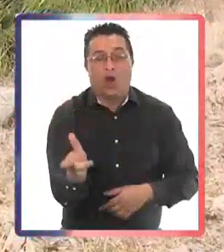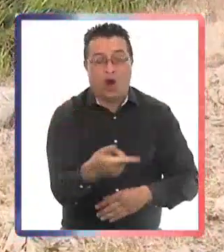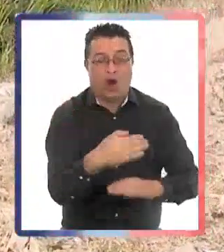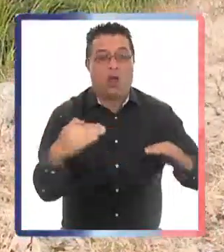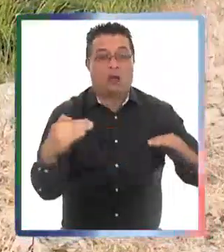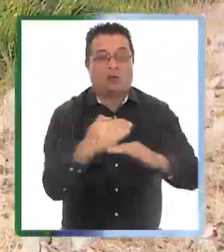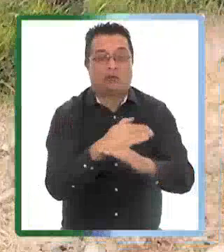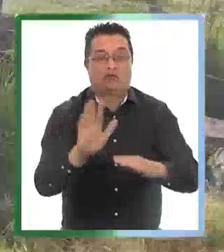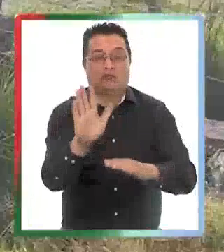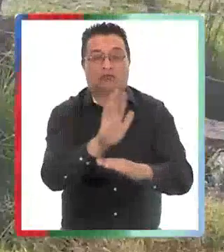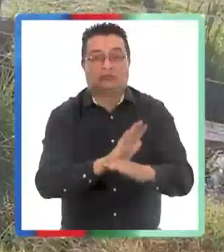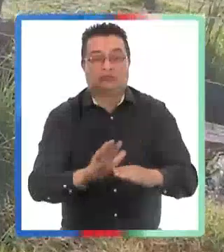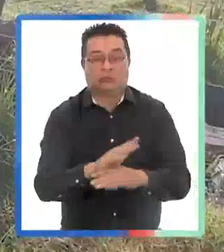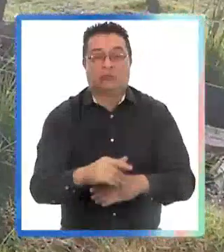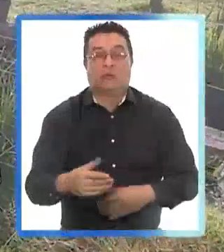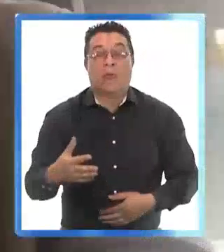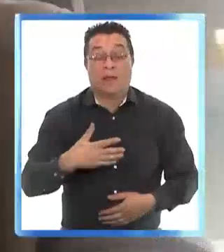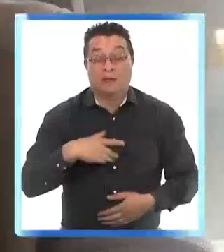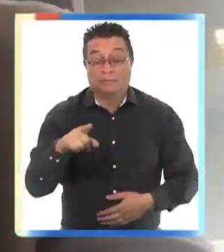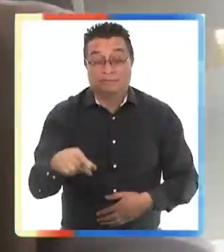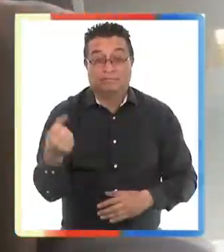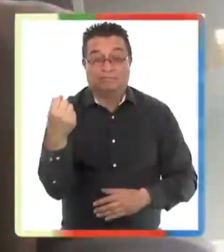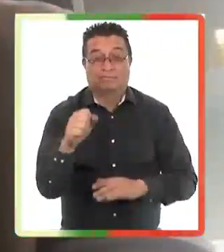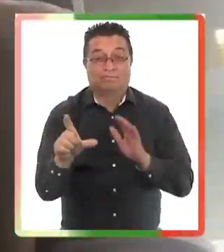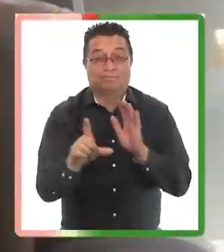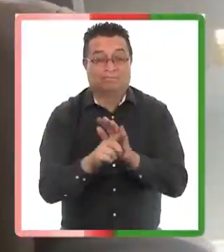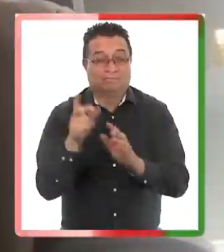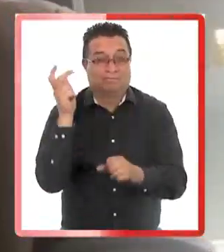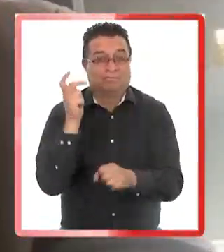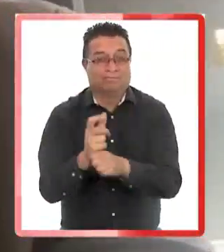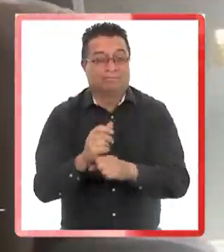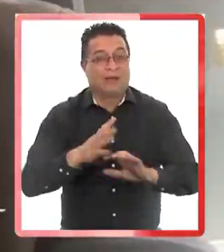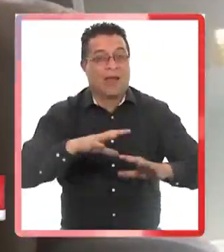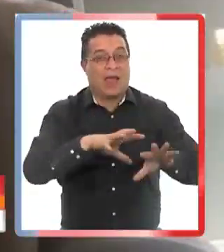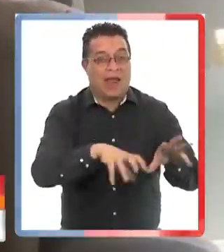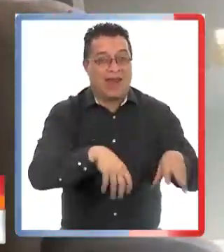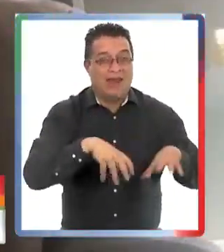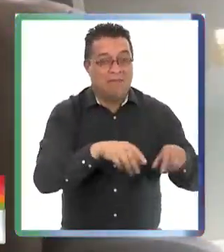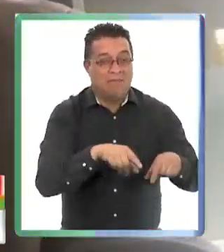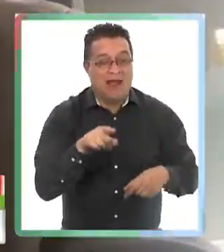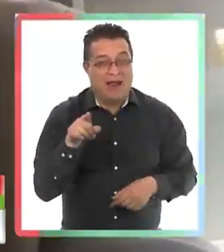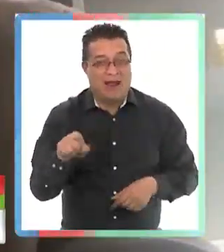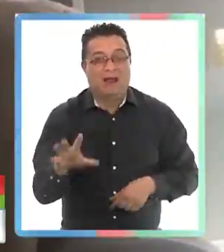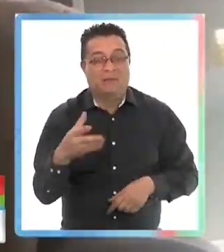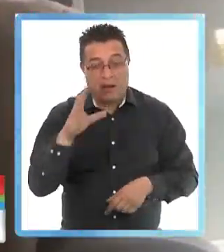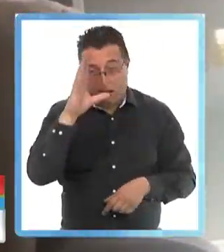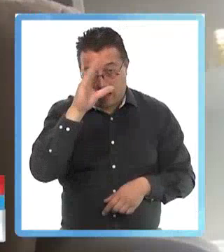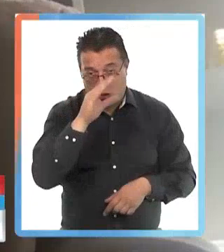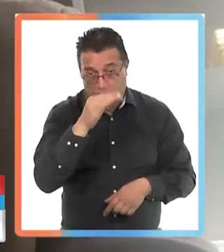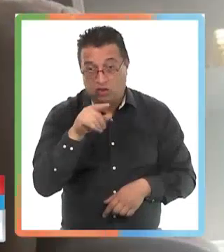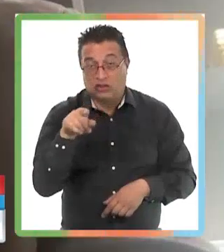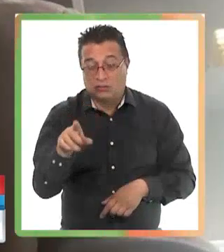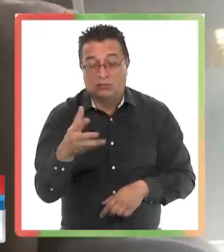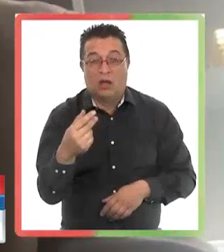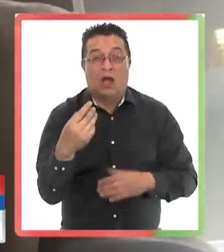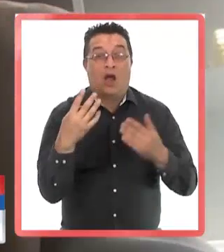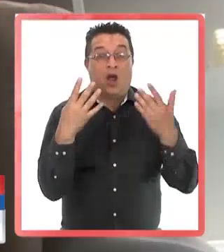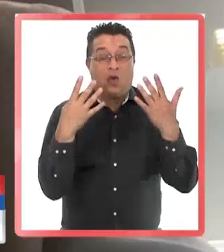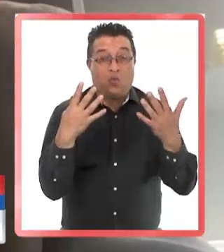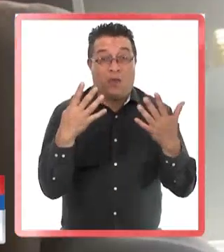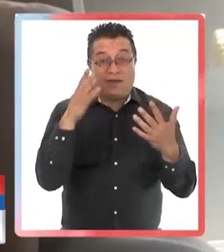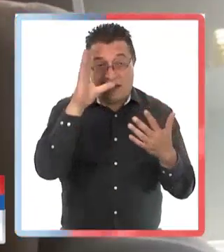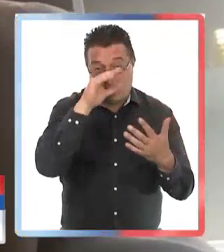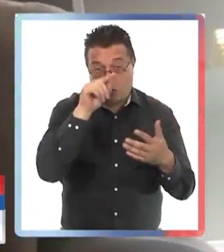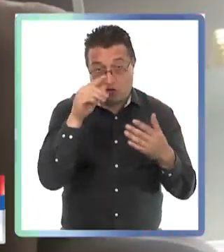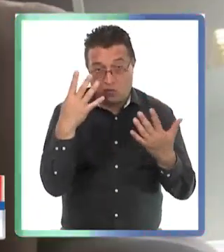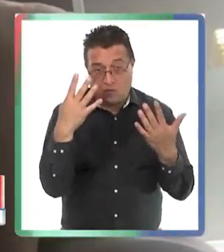estuvieron muchas horas en la vía pública. Un presunto delito de abigeato, específicamente en horas de la noche, siendo